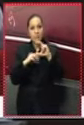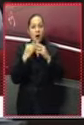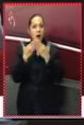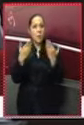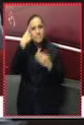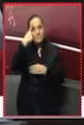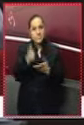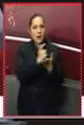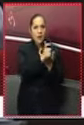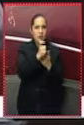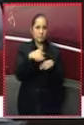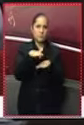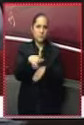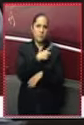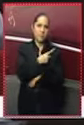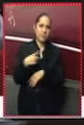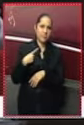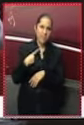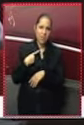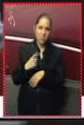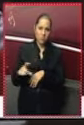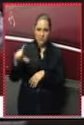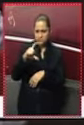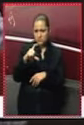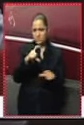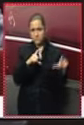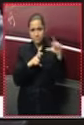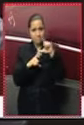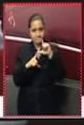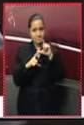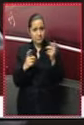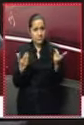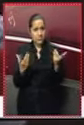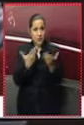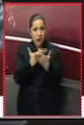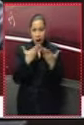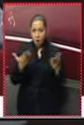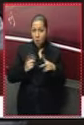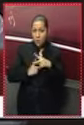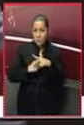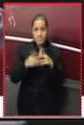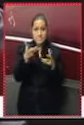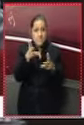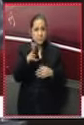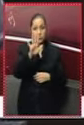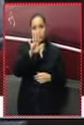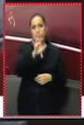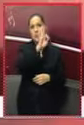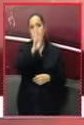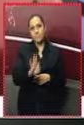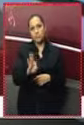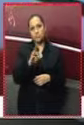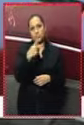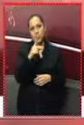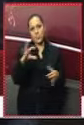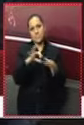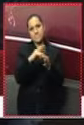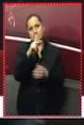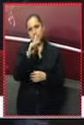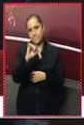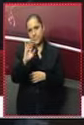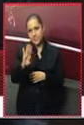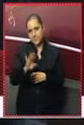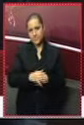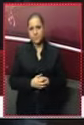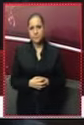se está obteniendo por la deuda, que ahora es casi del 50% del Producto Interno Bruto. ¿Por